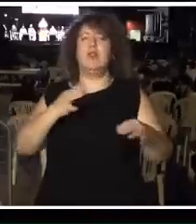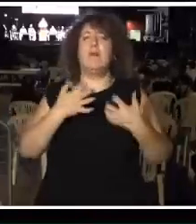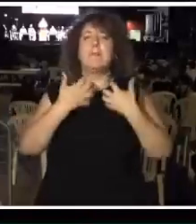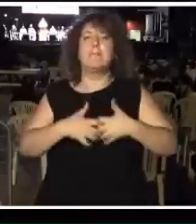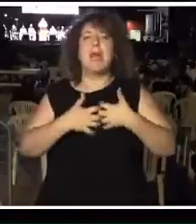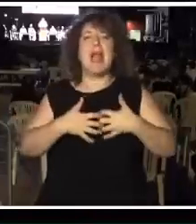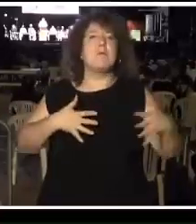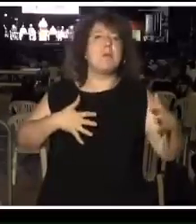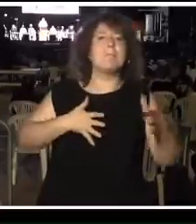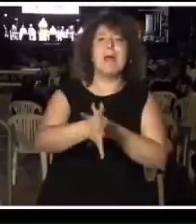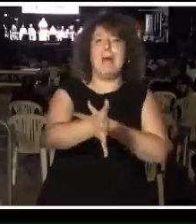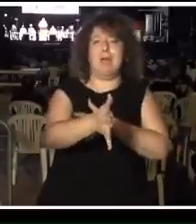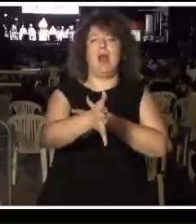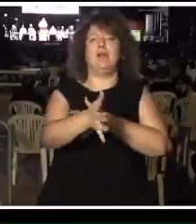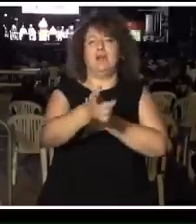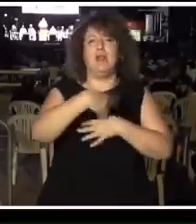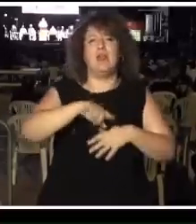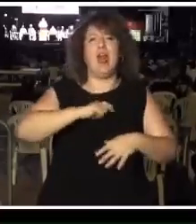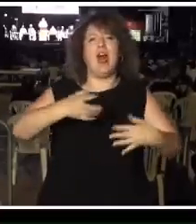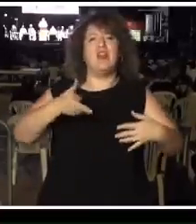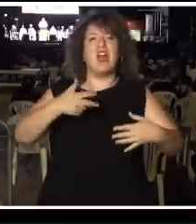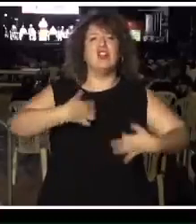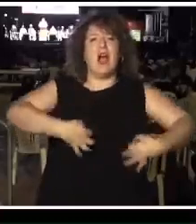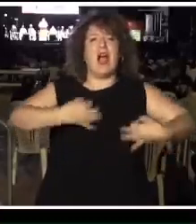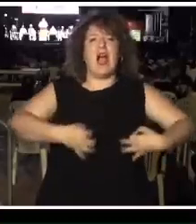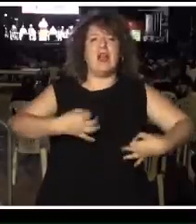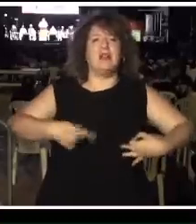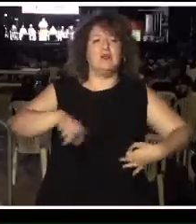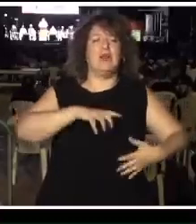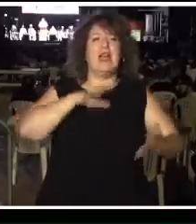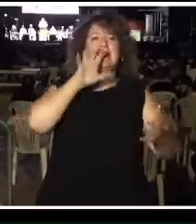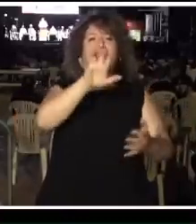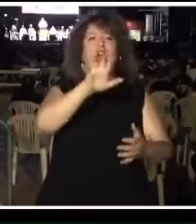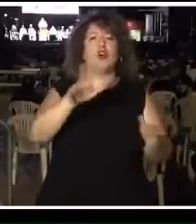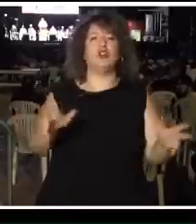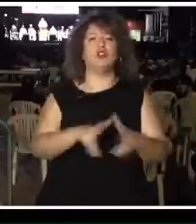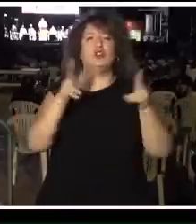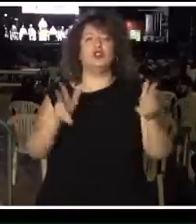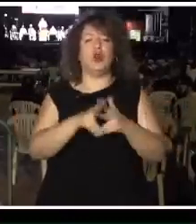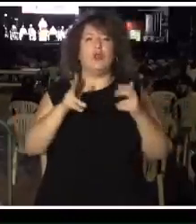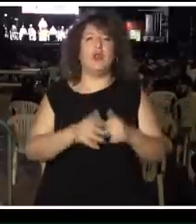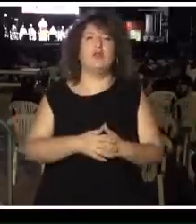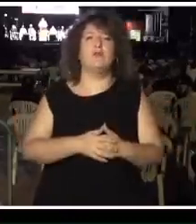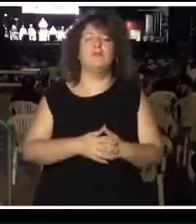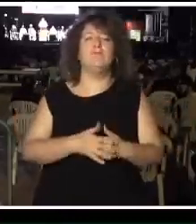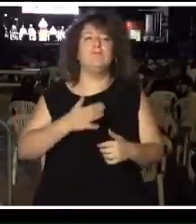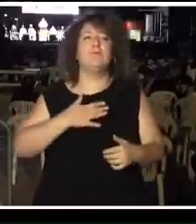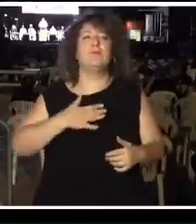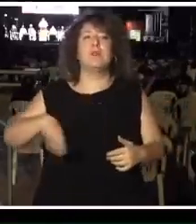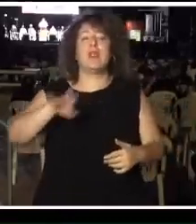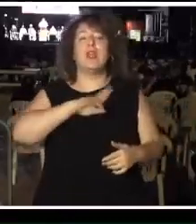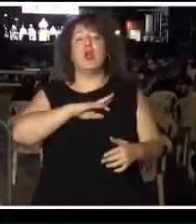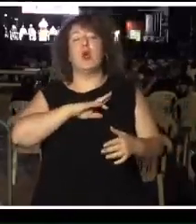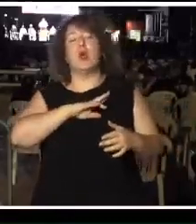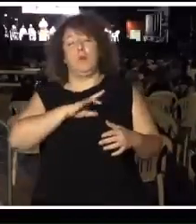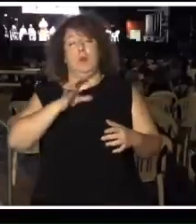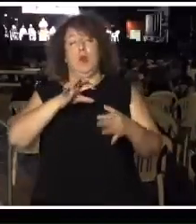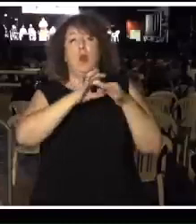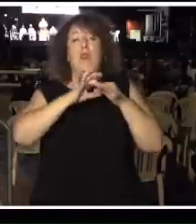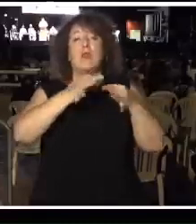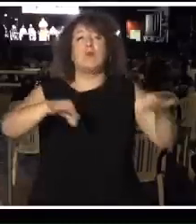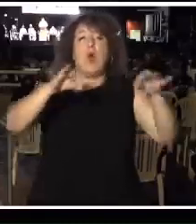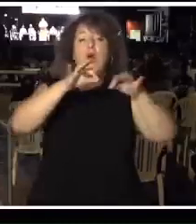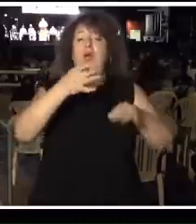mecanismo permanente de garantía de derechos de un Estado social. La presencia de Unidas Podemos en el Gobierno ha servido